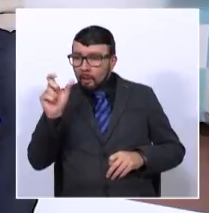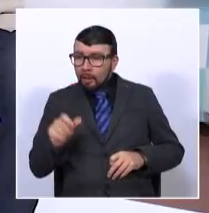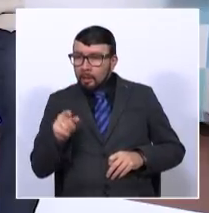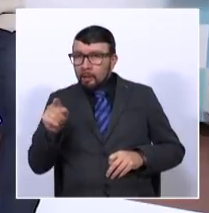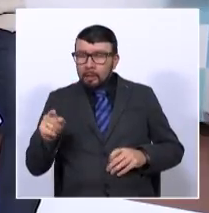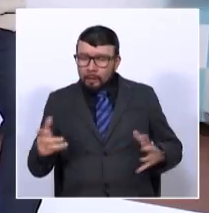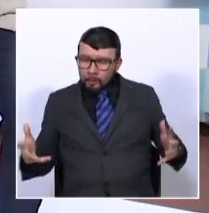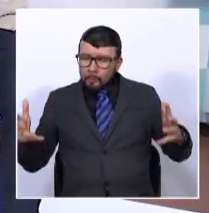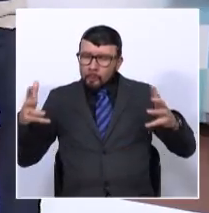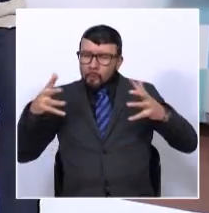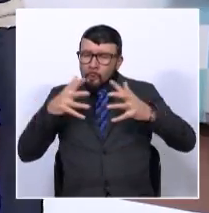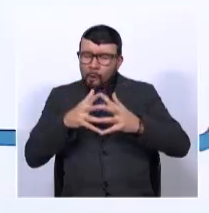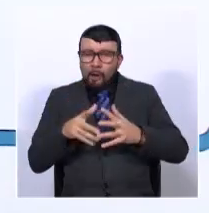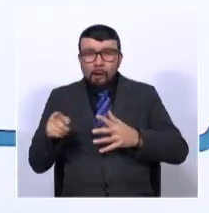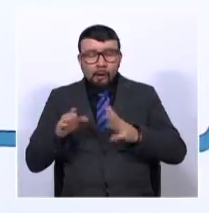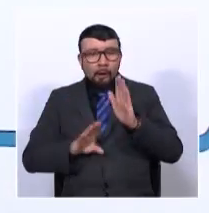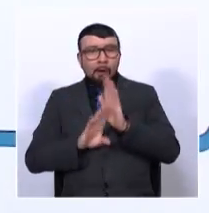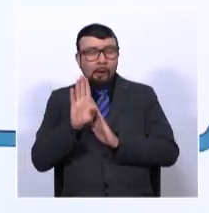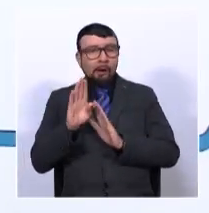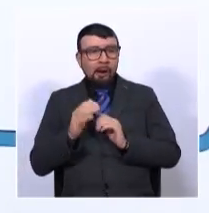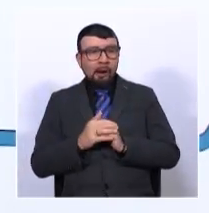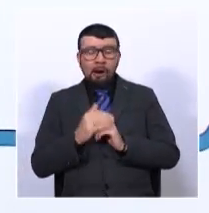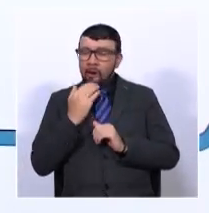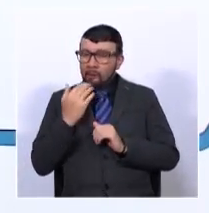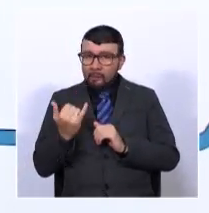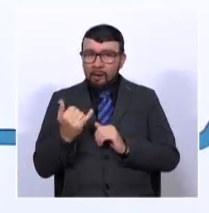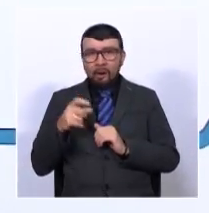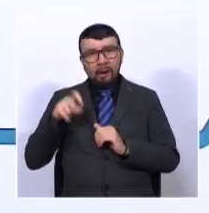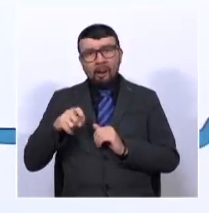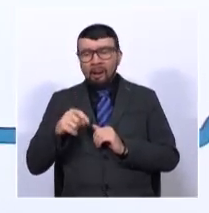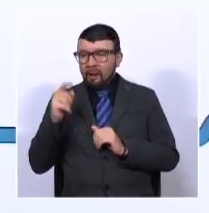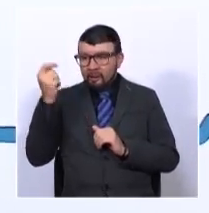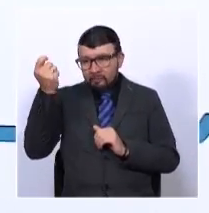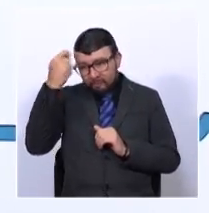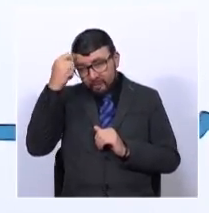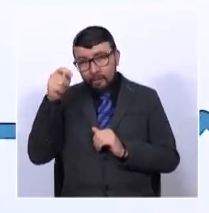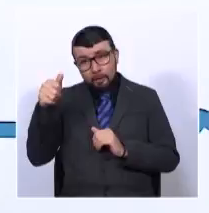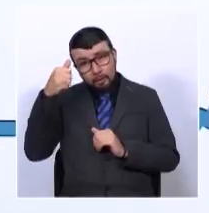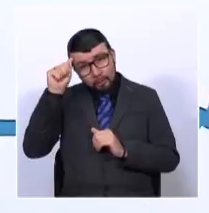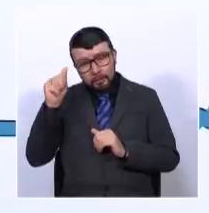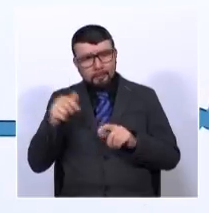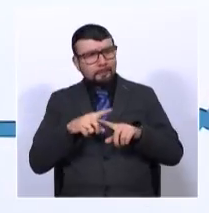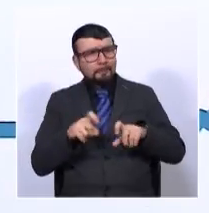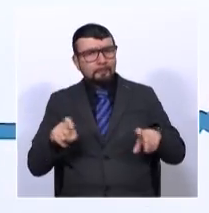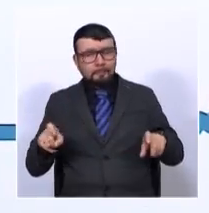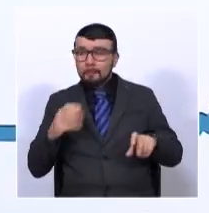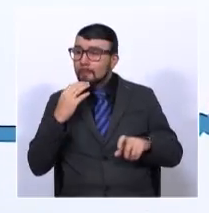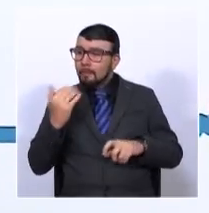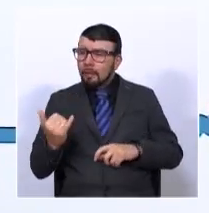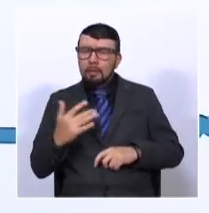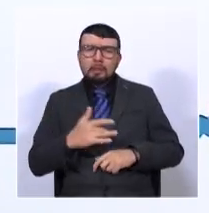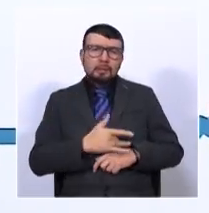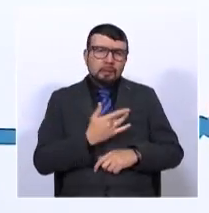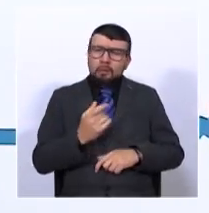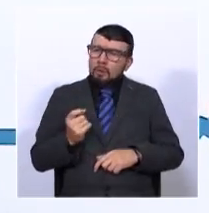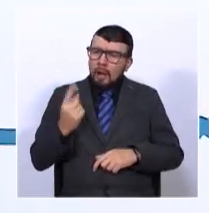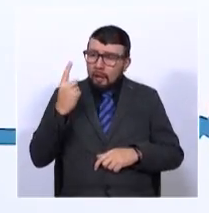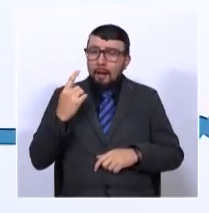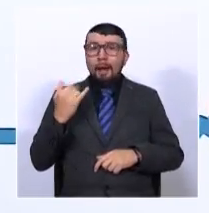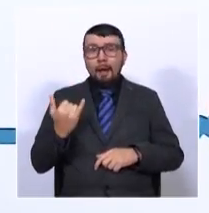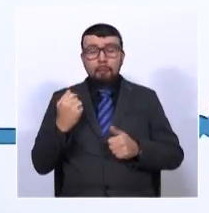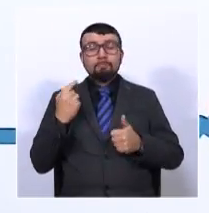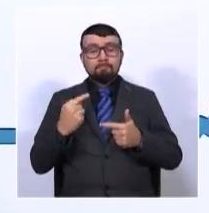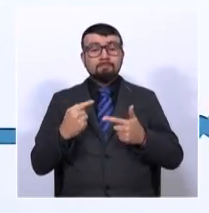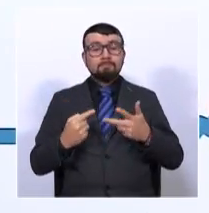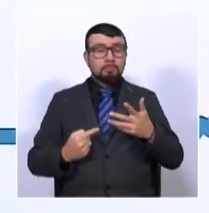integral, porque es que hay que tener presente muchas cosas cuando hay un síntoma, pero qué triste